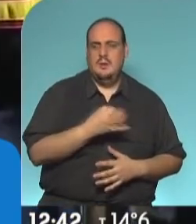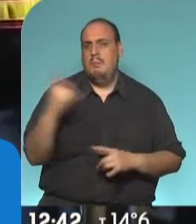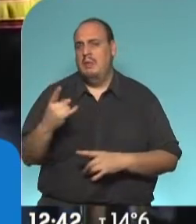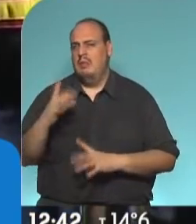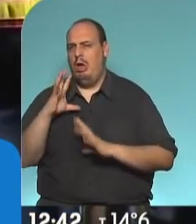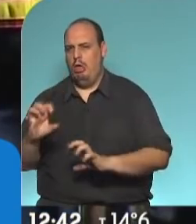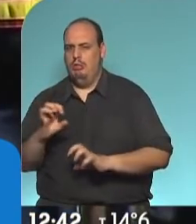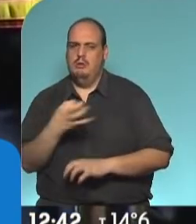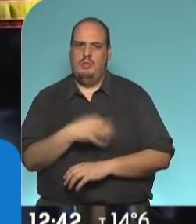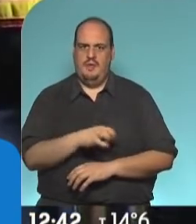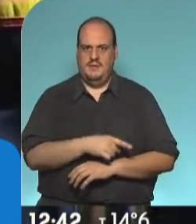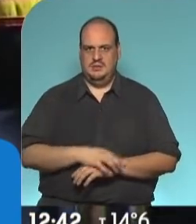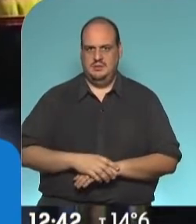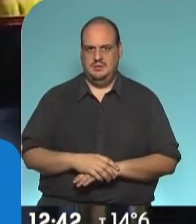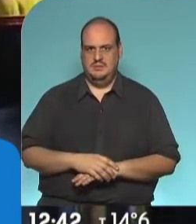mentira.